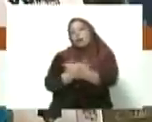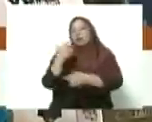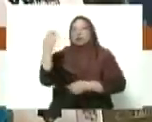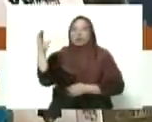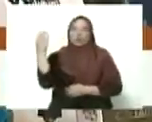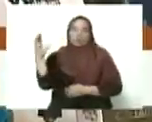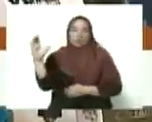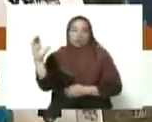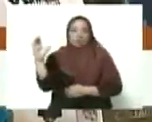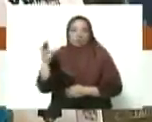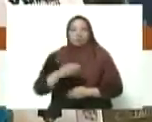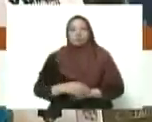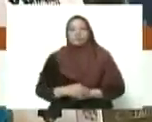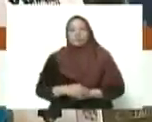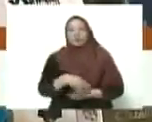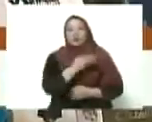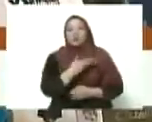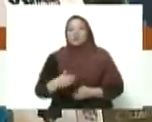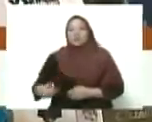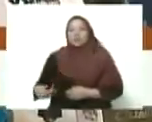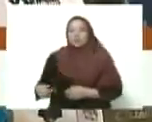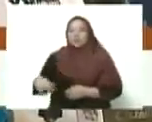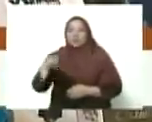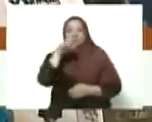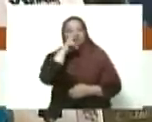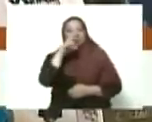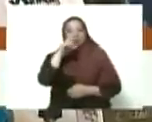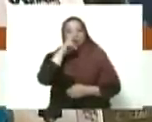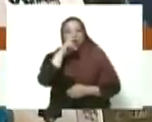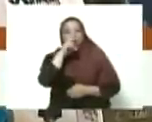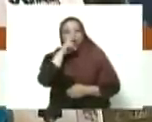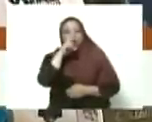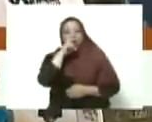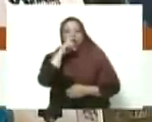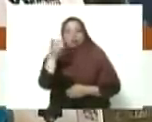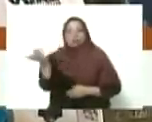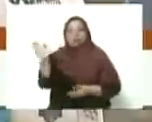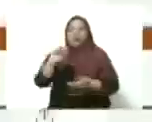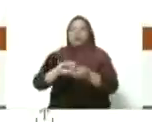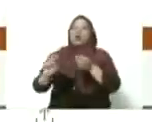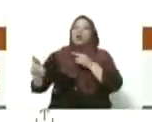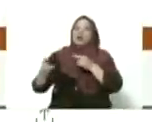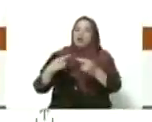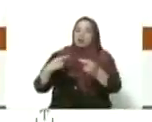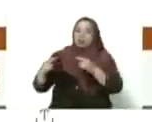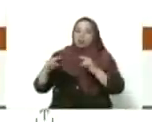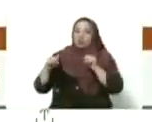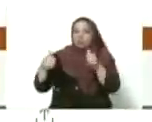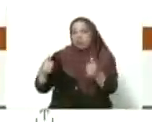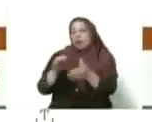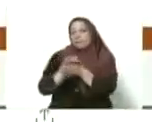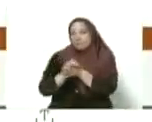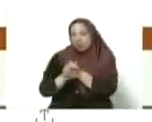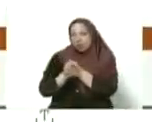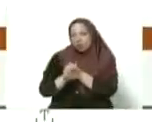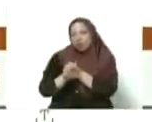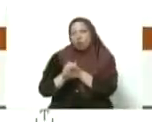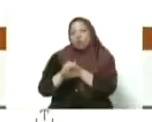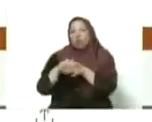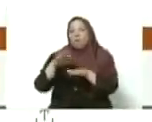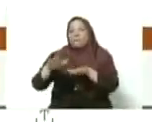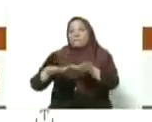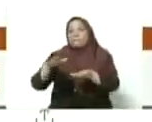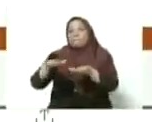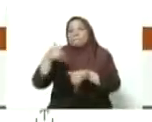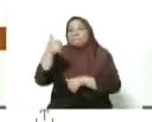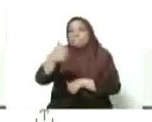Colombia. Presidente Nicolás Maduro, estamos retomando relaciones y dando pasos firmes para avanzar